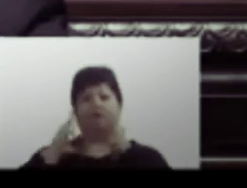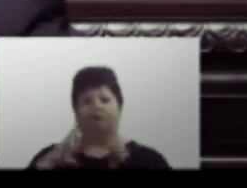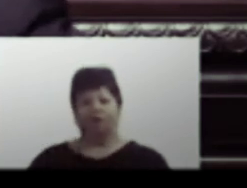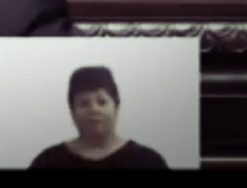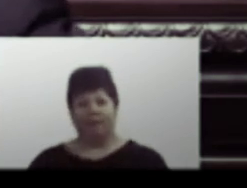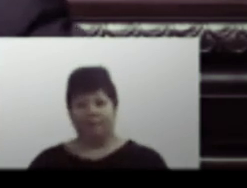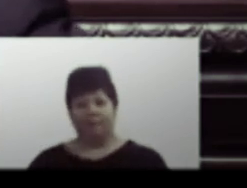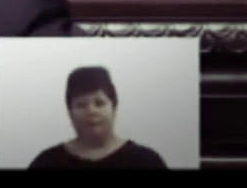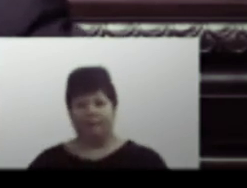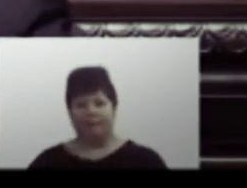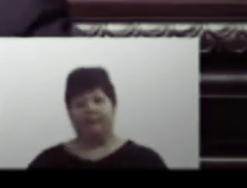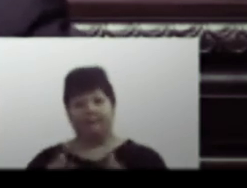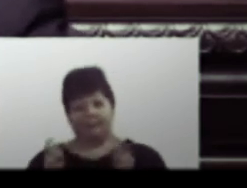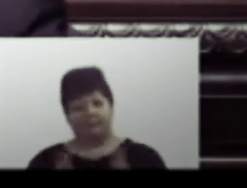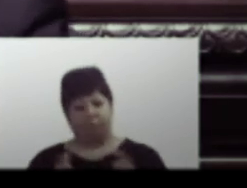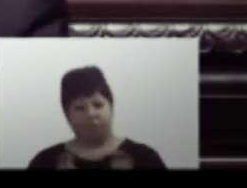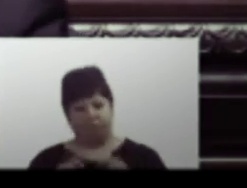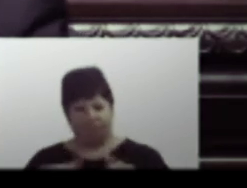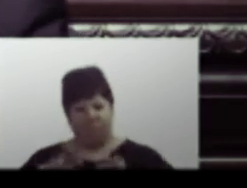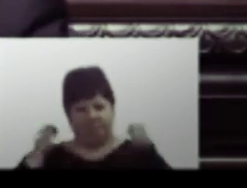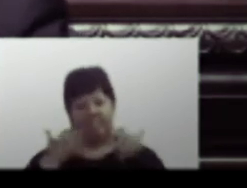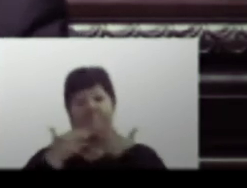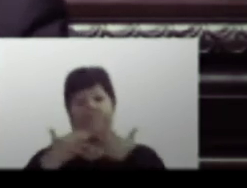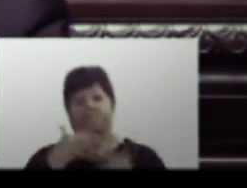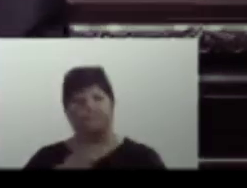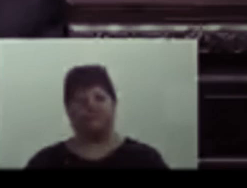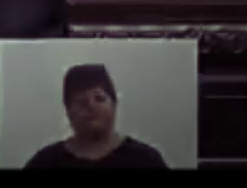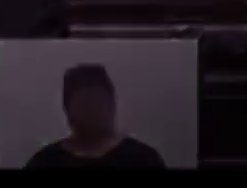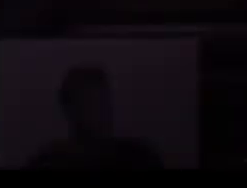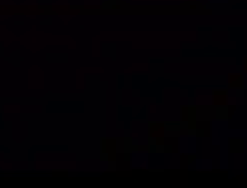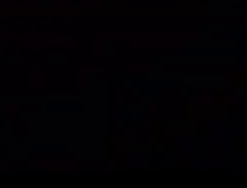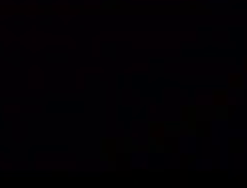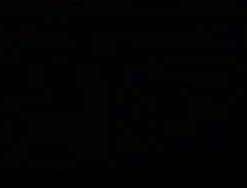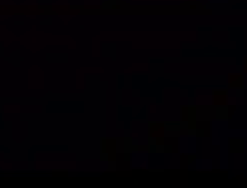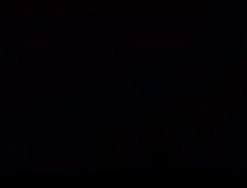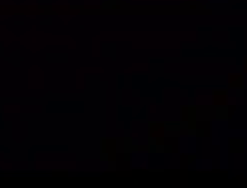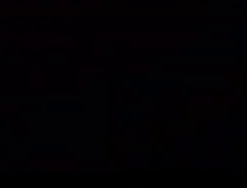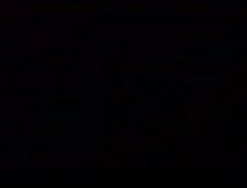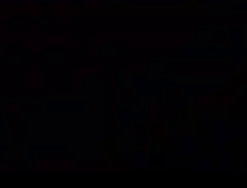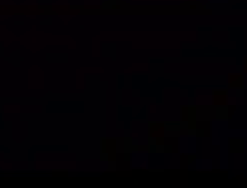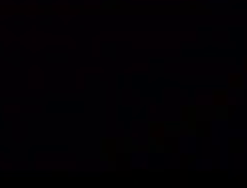espera ser tratado por la Comisión en esta Cámara. Muchas gracias, señora Presidente. Muchas gracias, señor Senador.